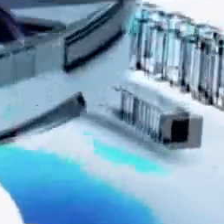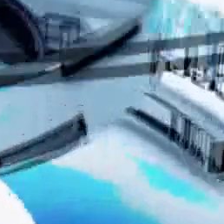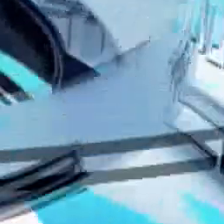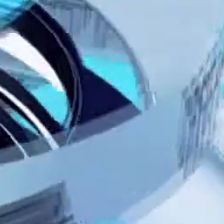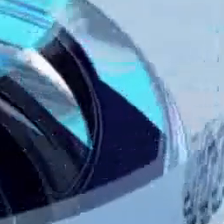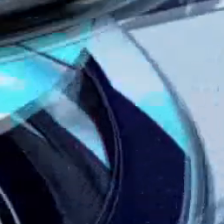¡Gracias!